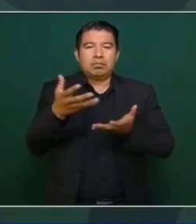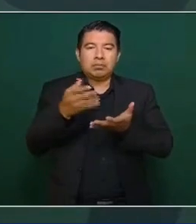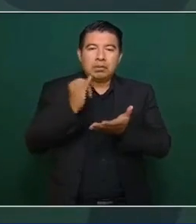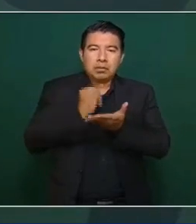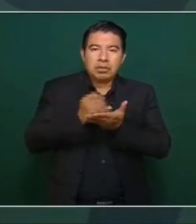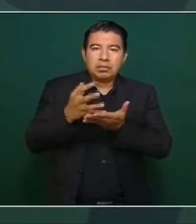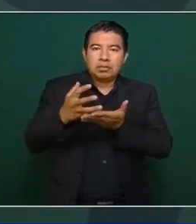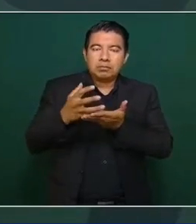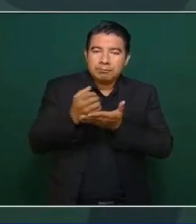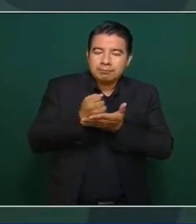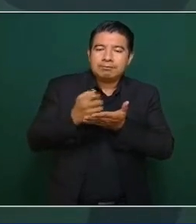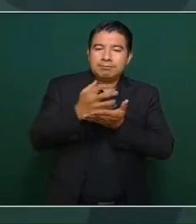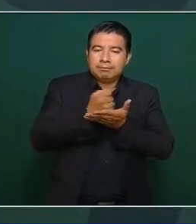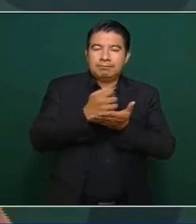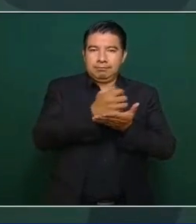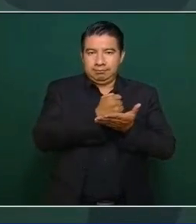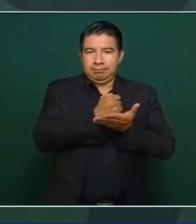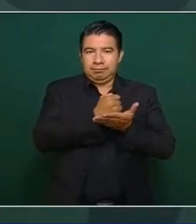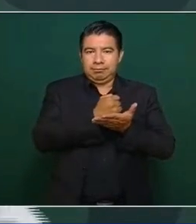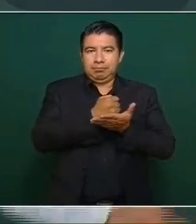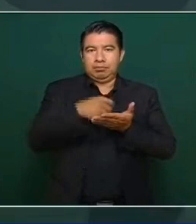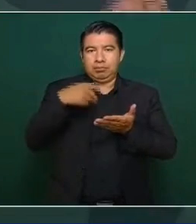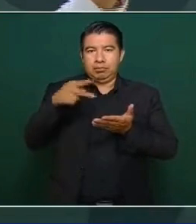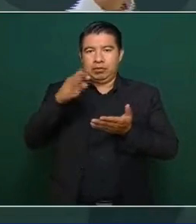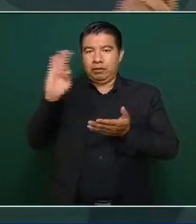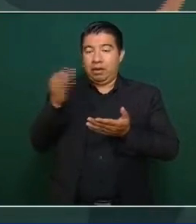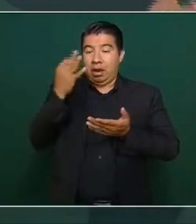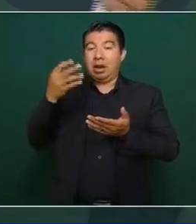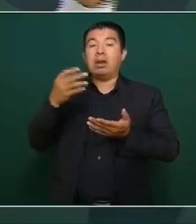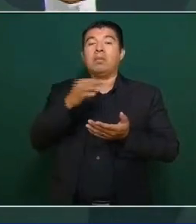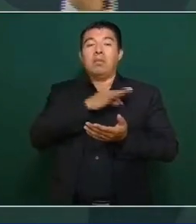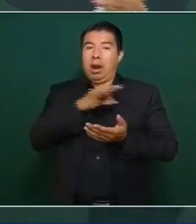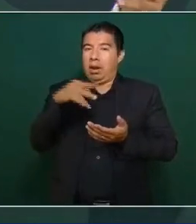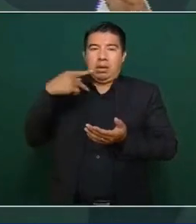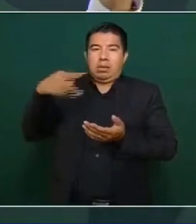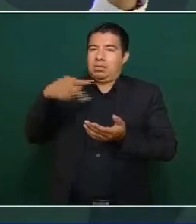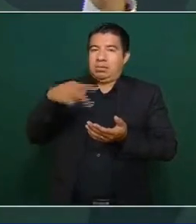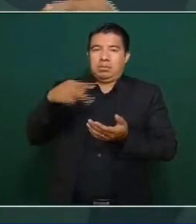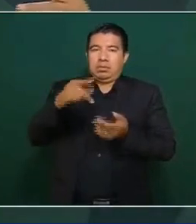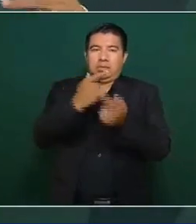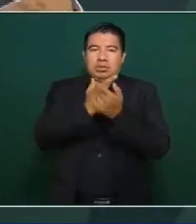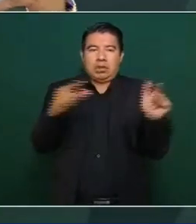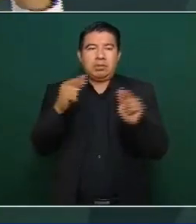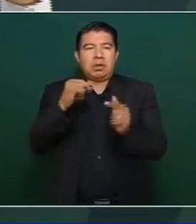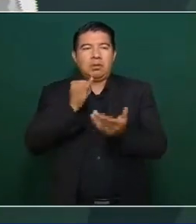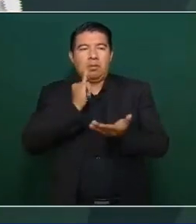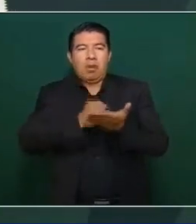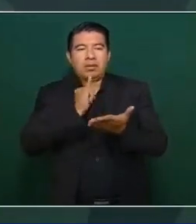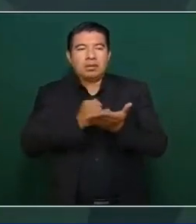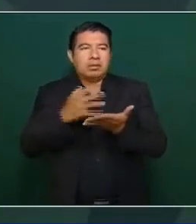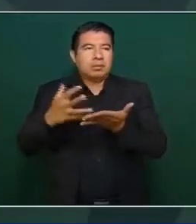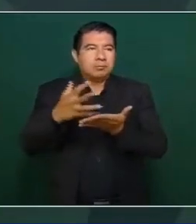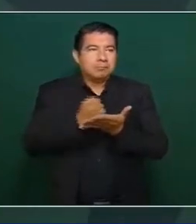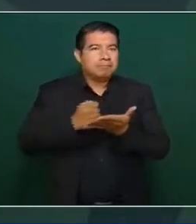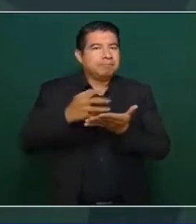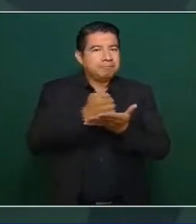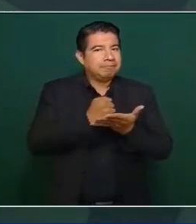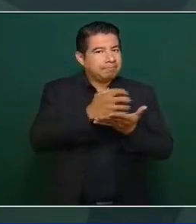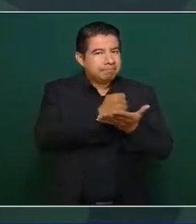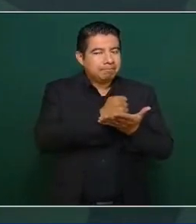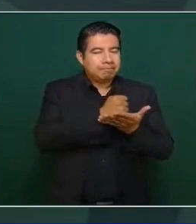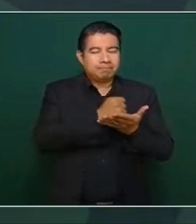para que la Federación cobre los impuestos